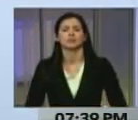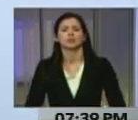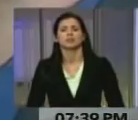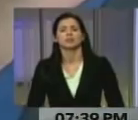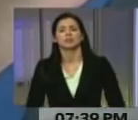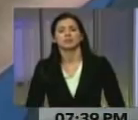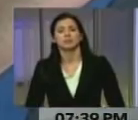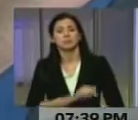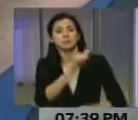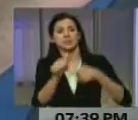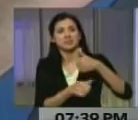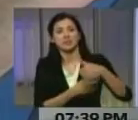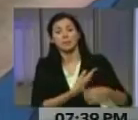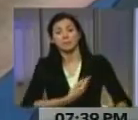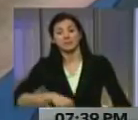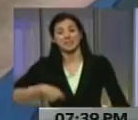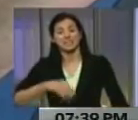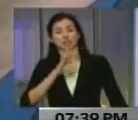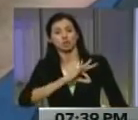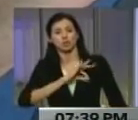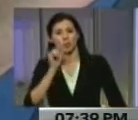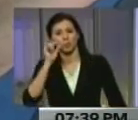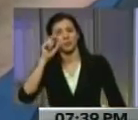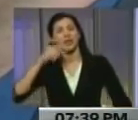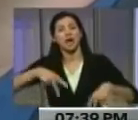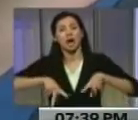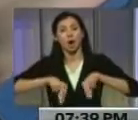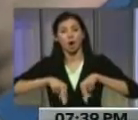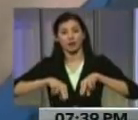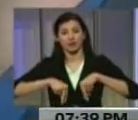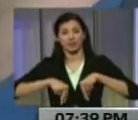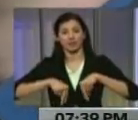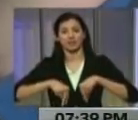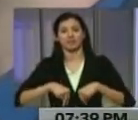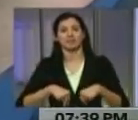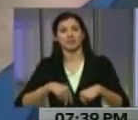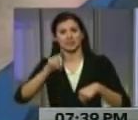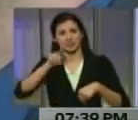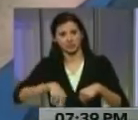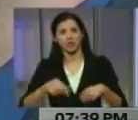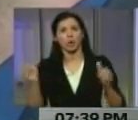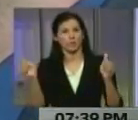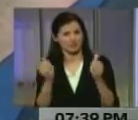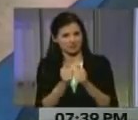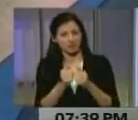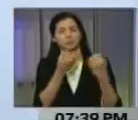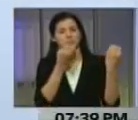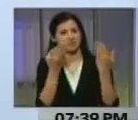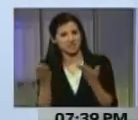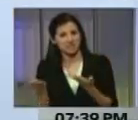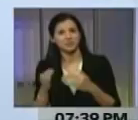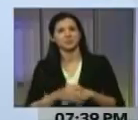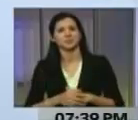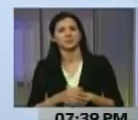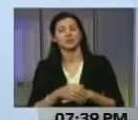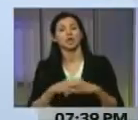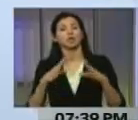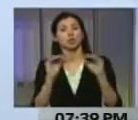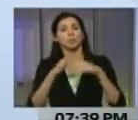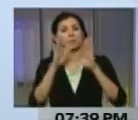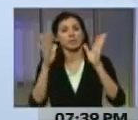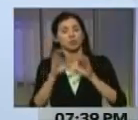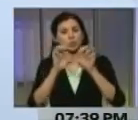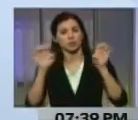social, don Jorge Arriaza Montserrat, también, compañero, bienvenido. Los ministros de